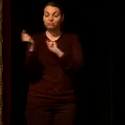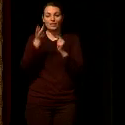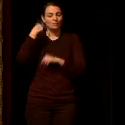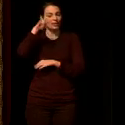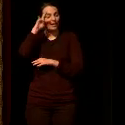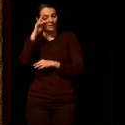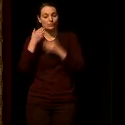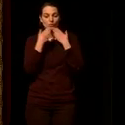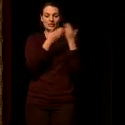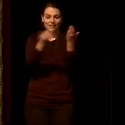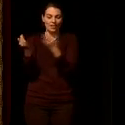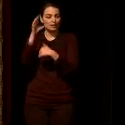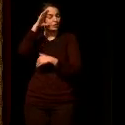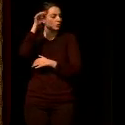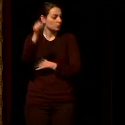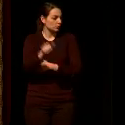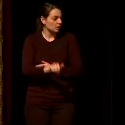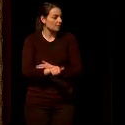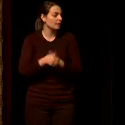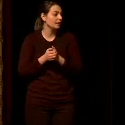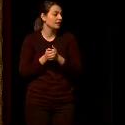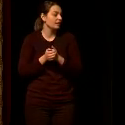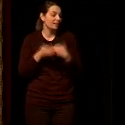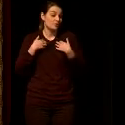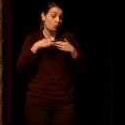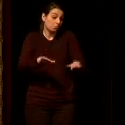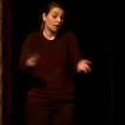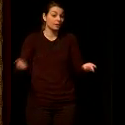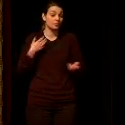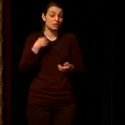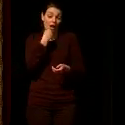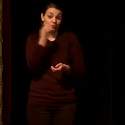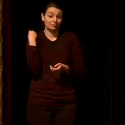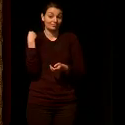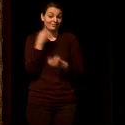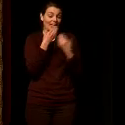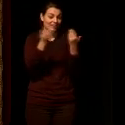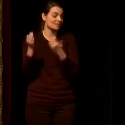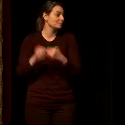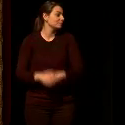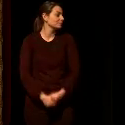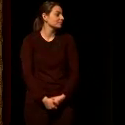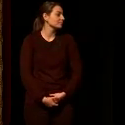muchas gracias por escucharme y estaré por aquí por si tienen alguna pregunta gracias